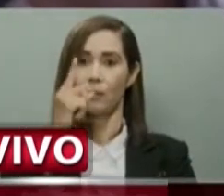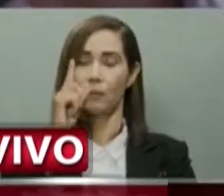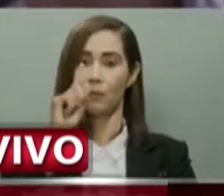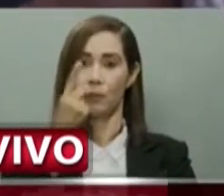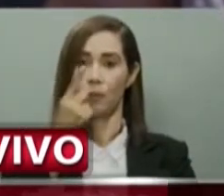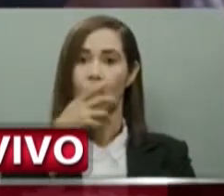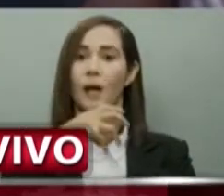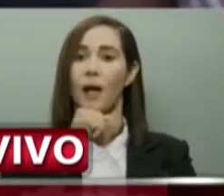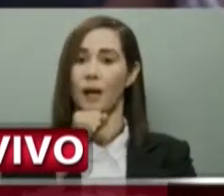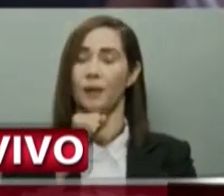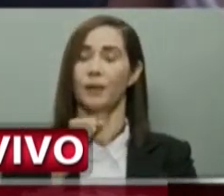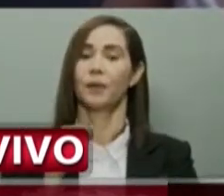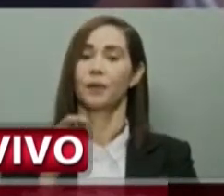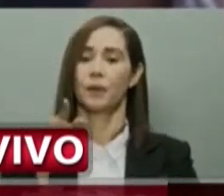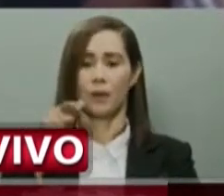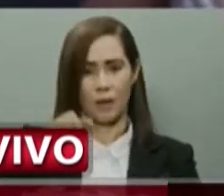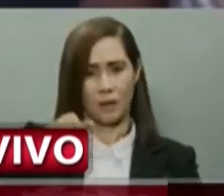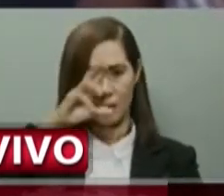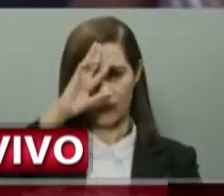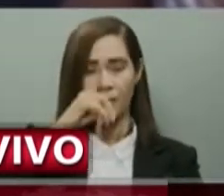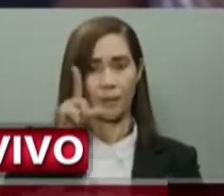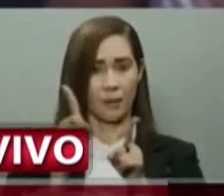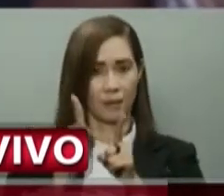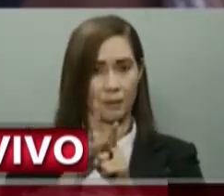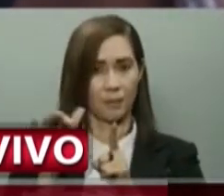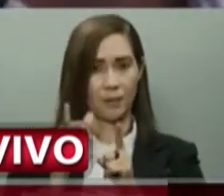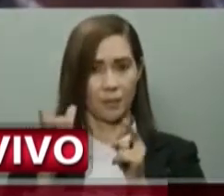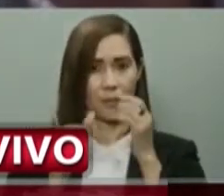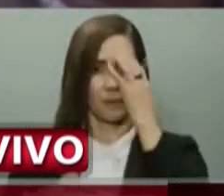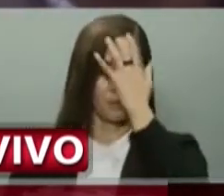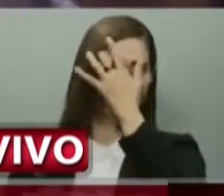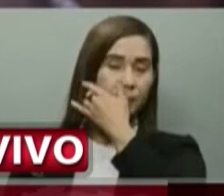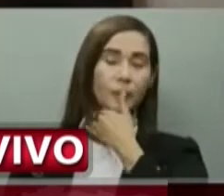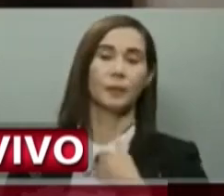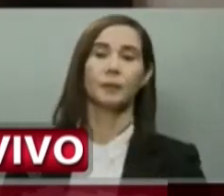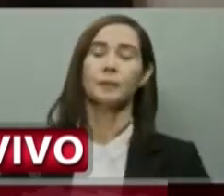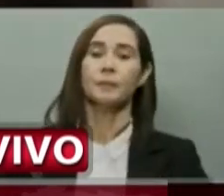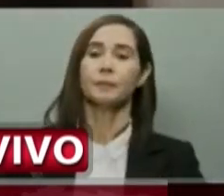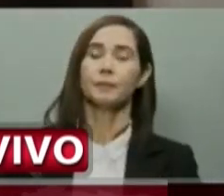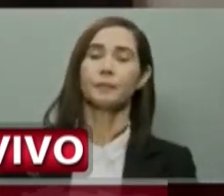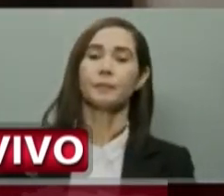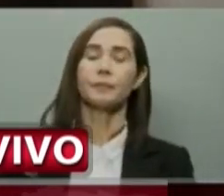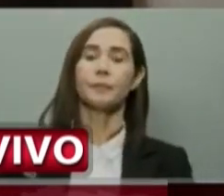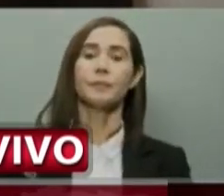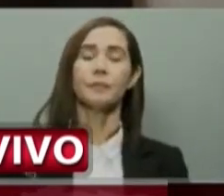contempla esa posibilidad acá en el país. Muchas gracias.